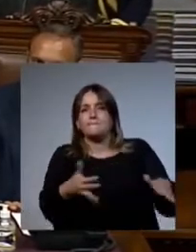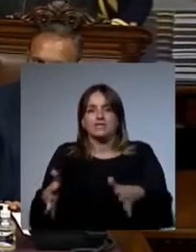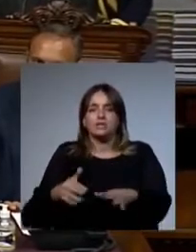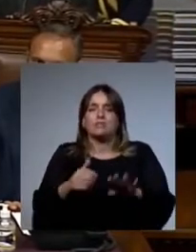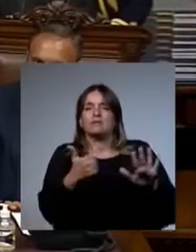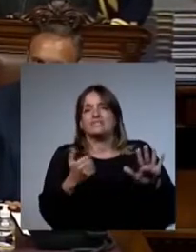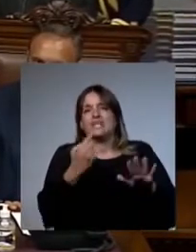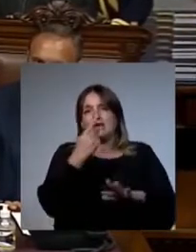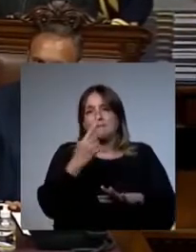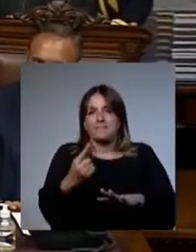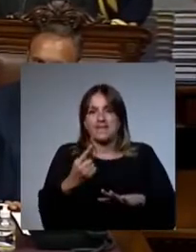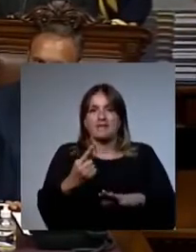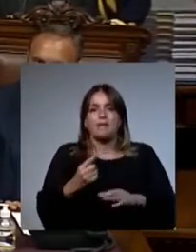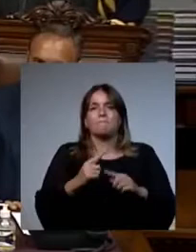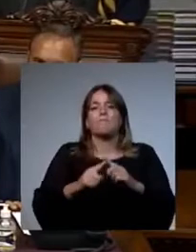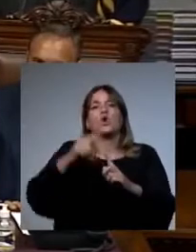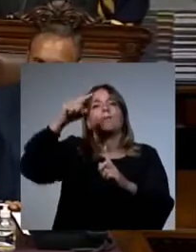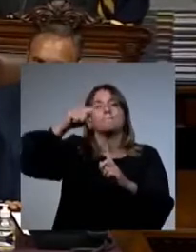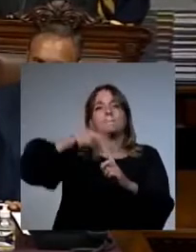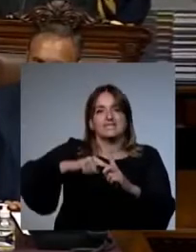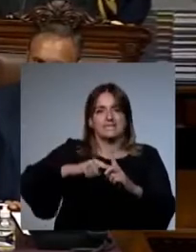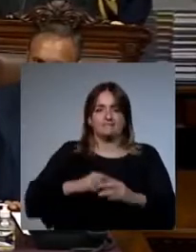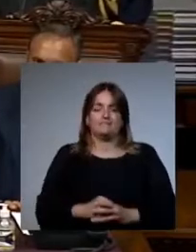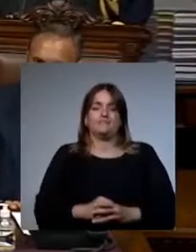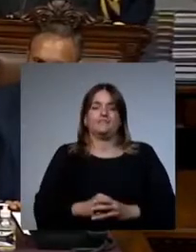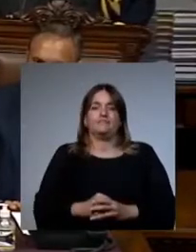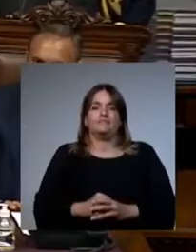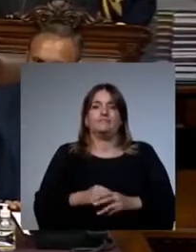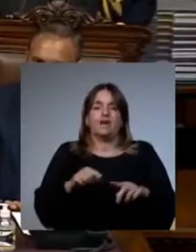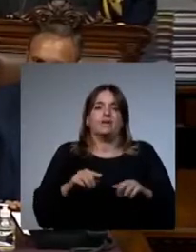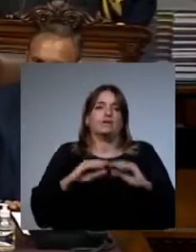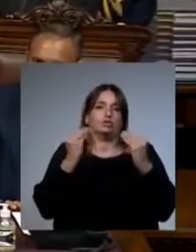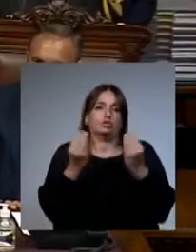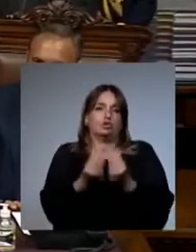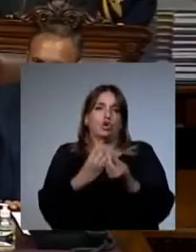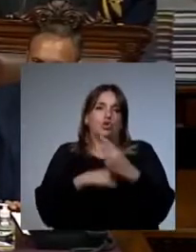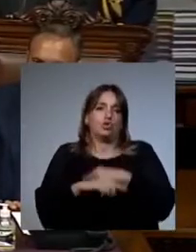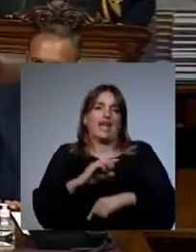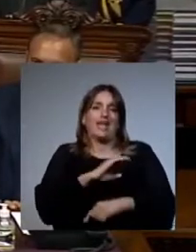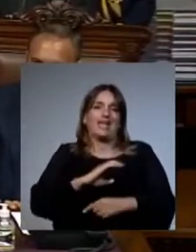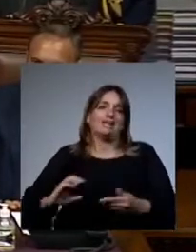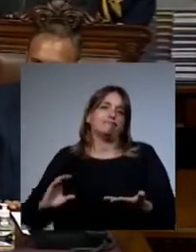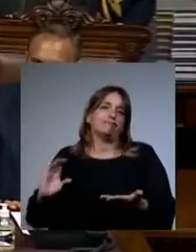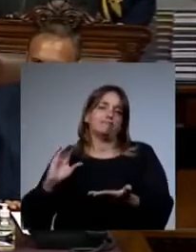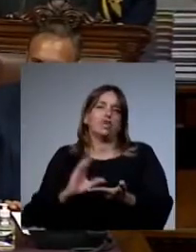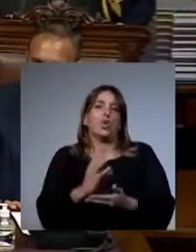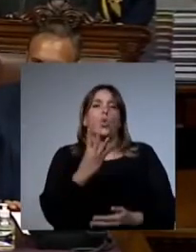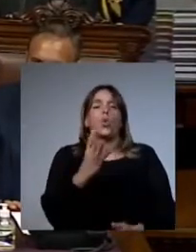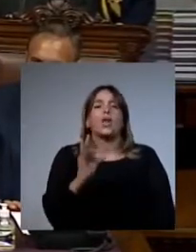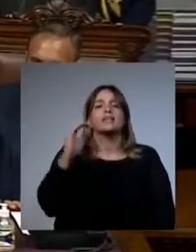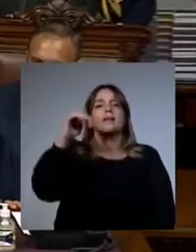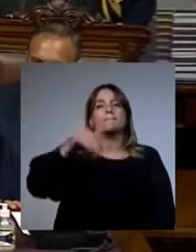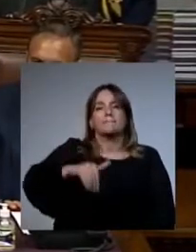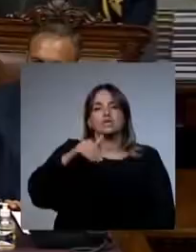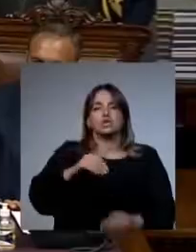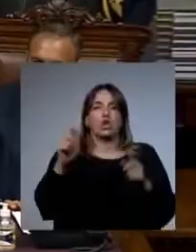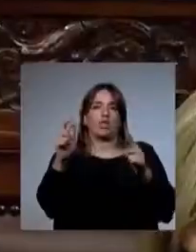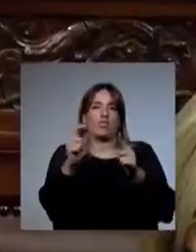en 6.000 por mes, lo que significó una erogación del Estado de 40 millones de dólares.